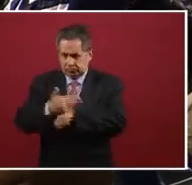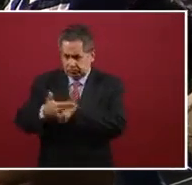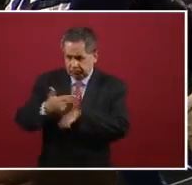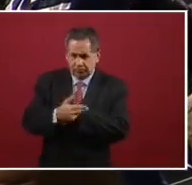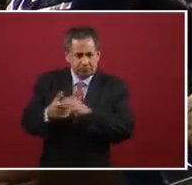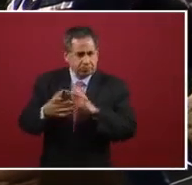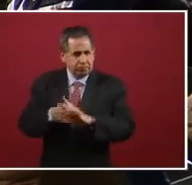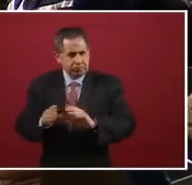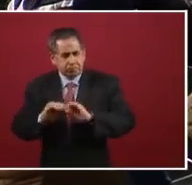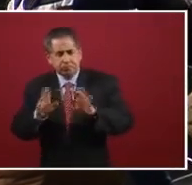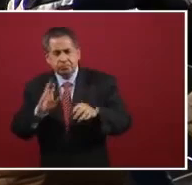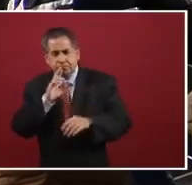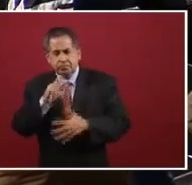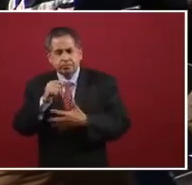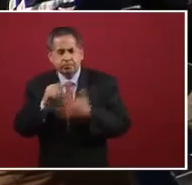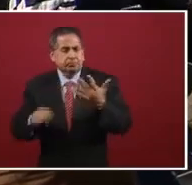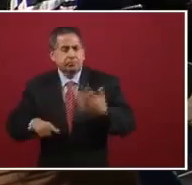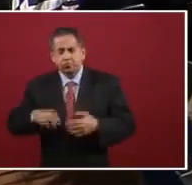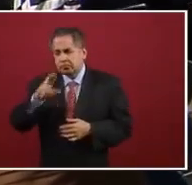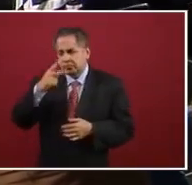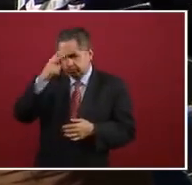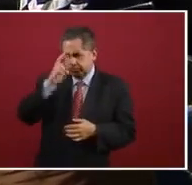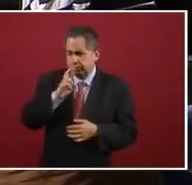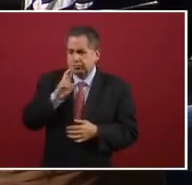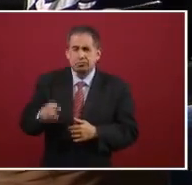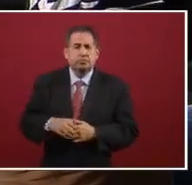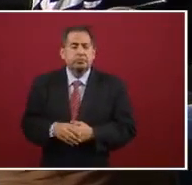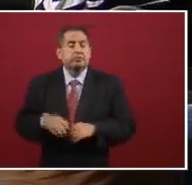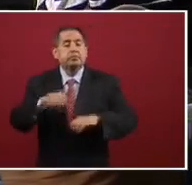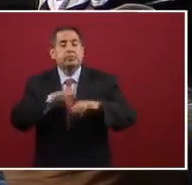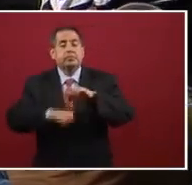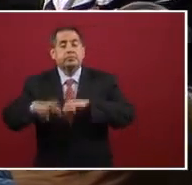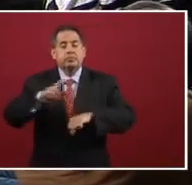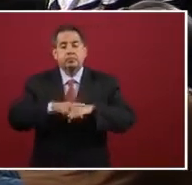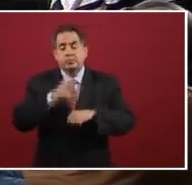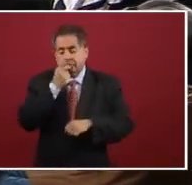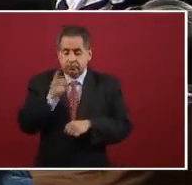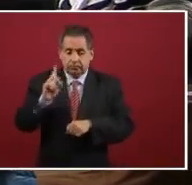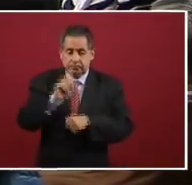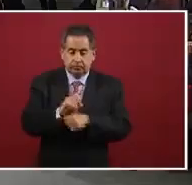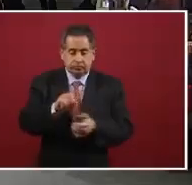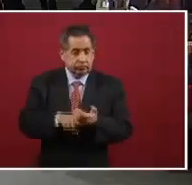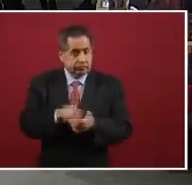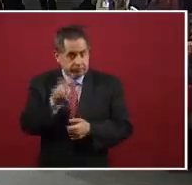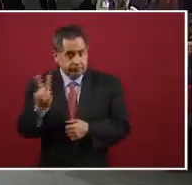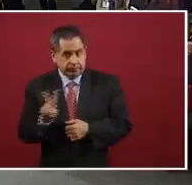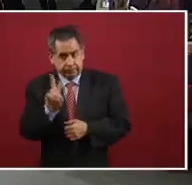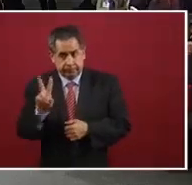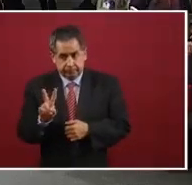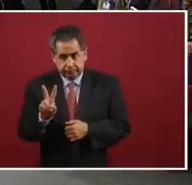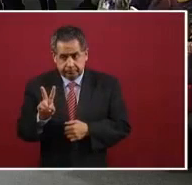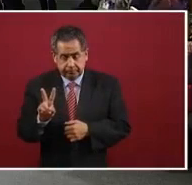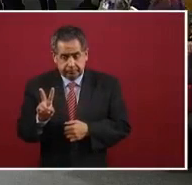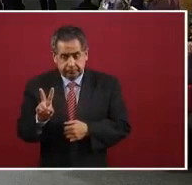es la respuesta que ha dado el gobierno mexicano? Muchas gracias. El embajador dijo eso el día viernes,